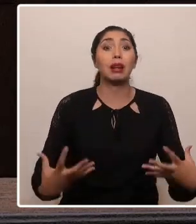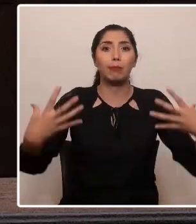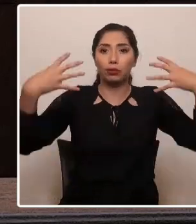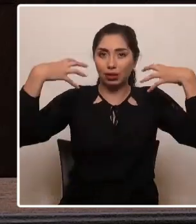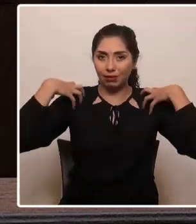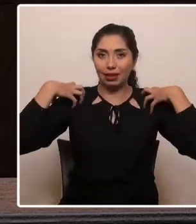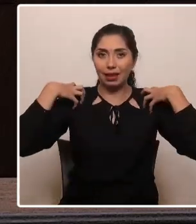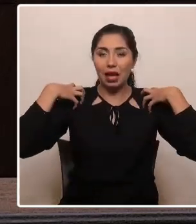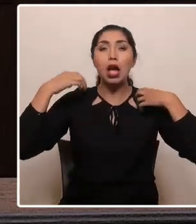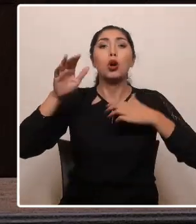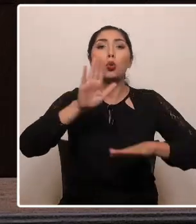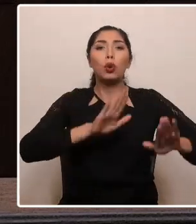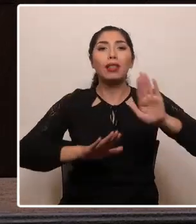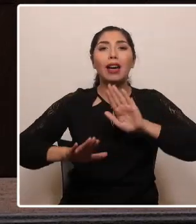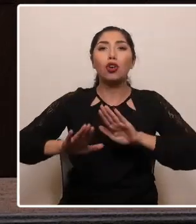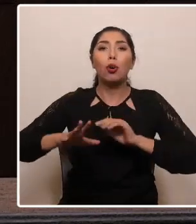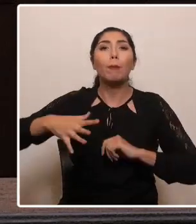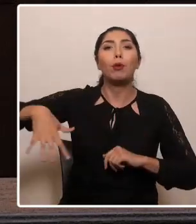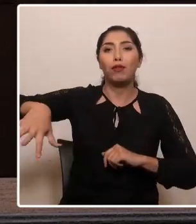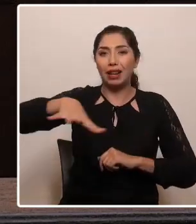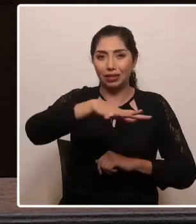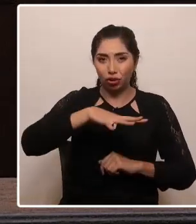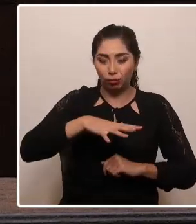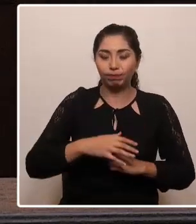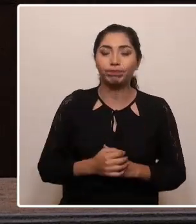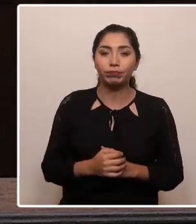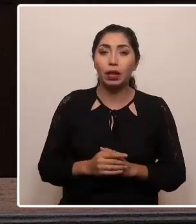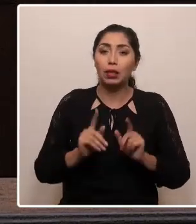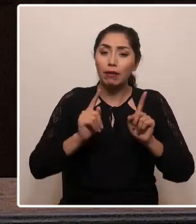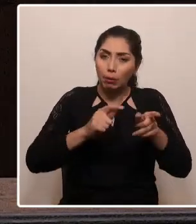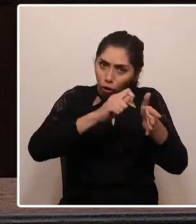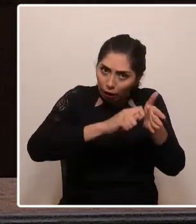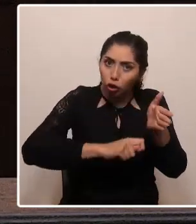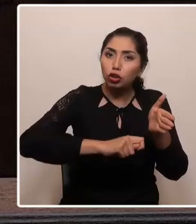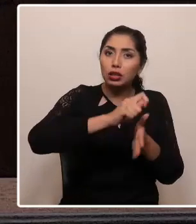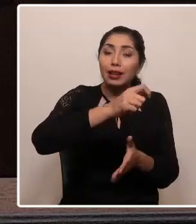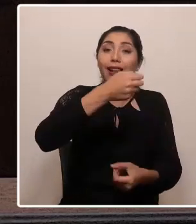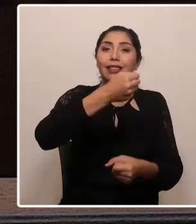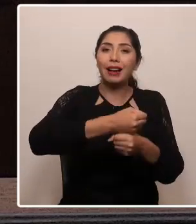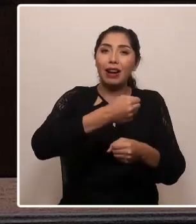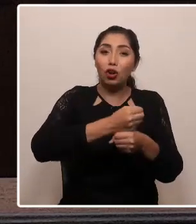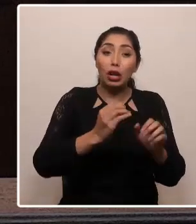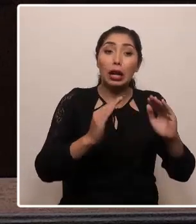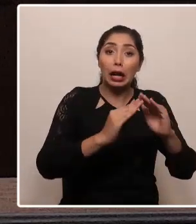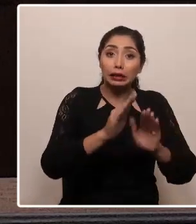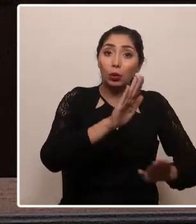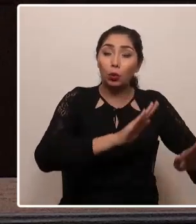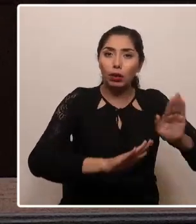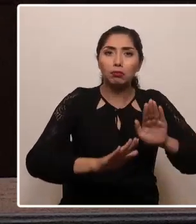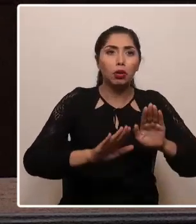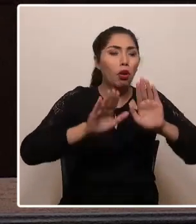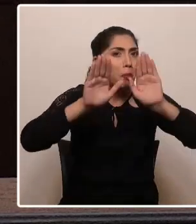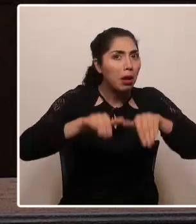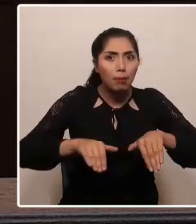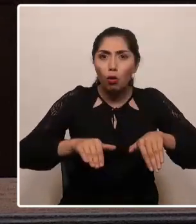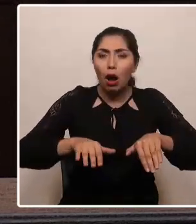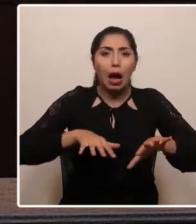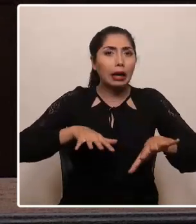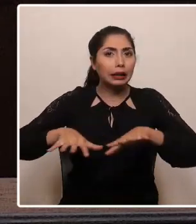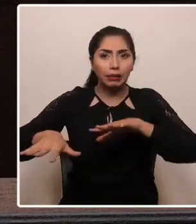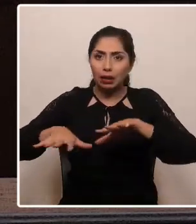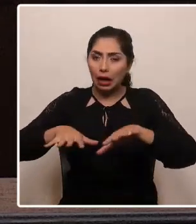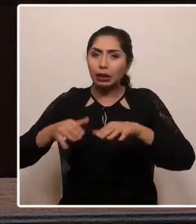de la población. Debemos reconocer el trabajo doméstico y de cuidado como una actividad económica productiva que genera riquezas al